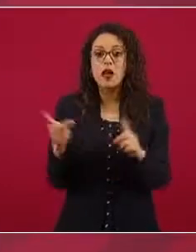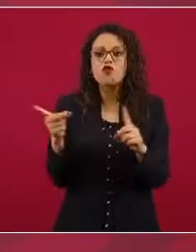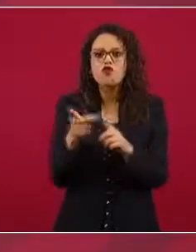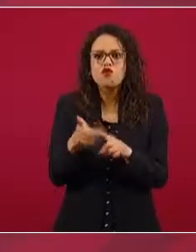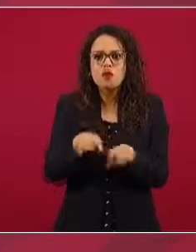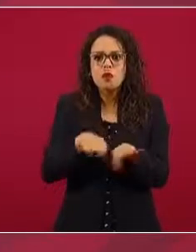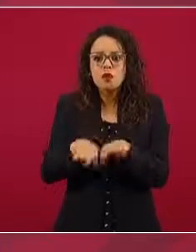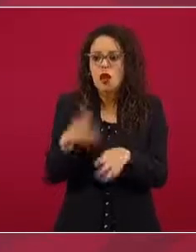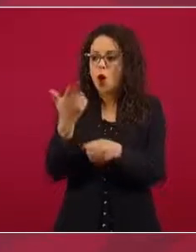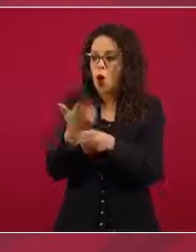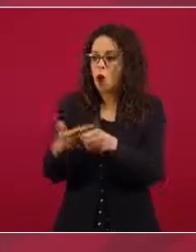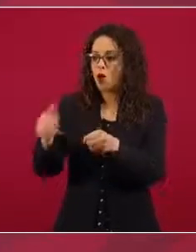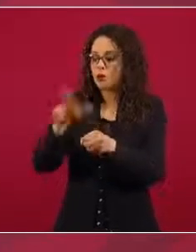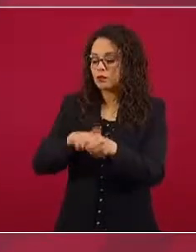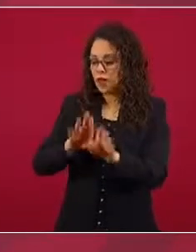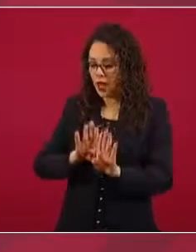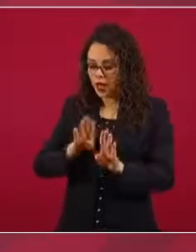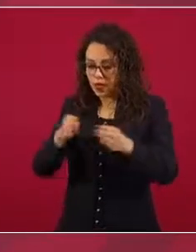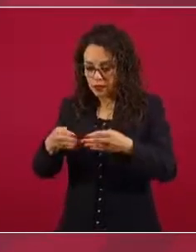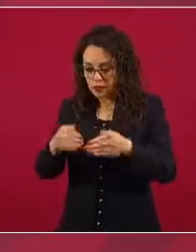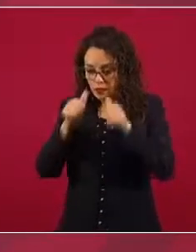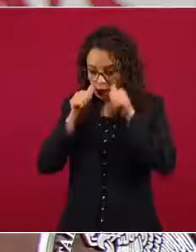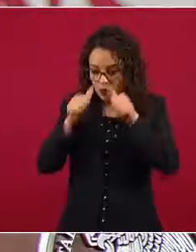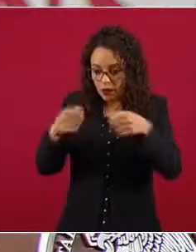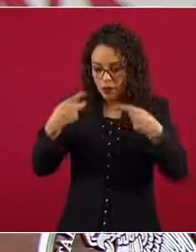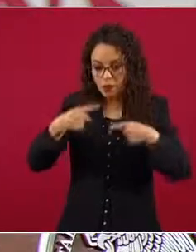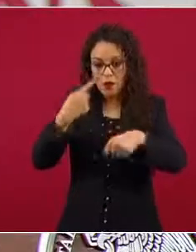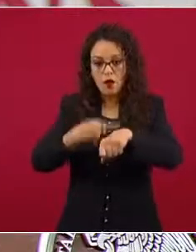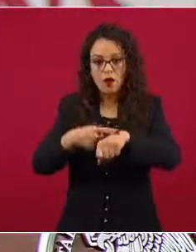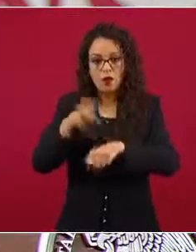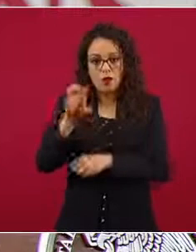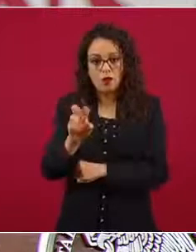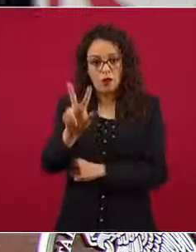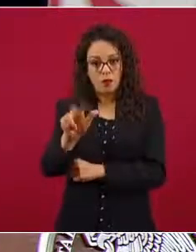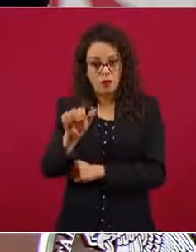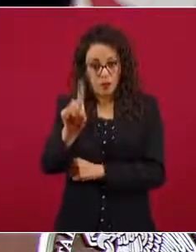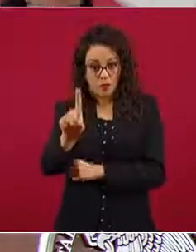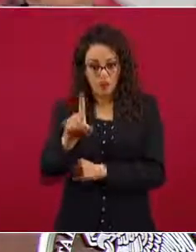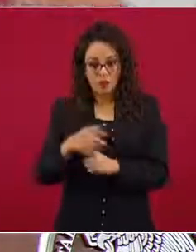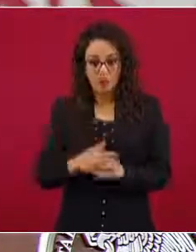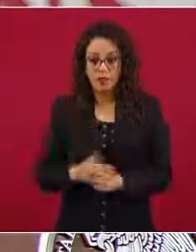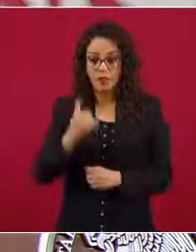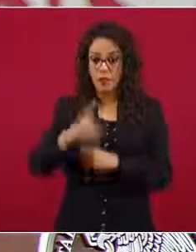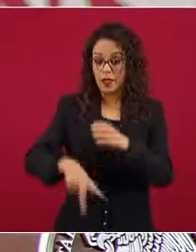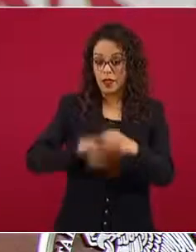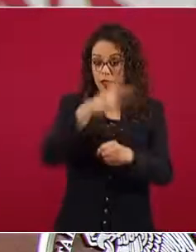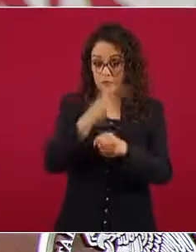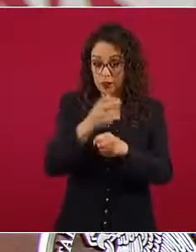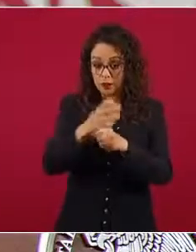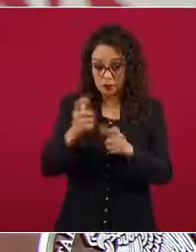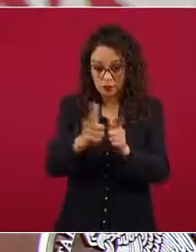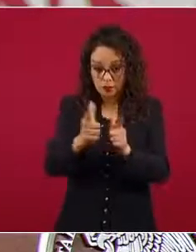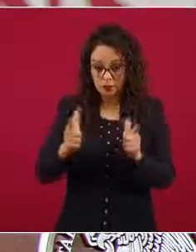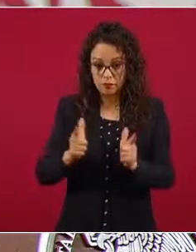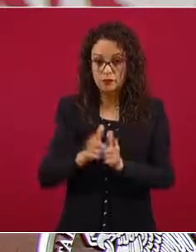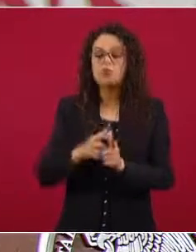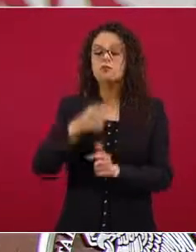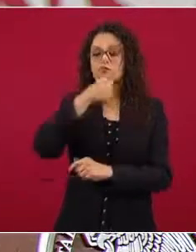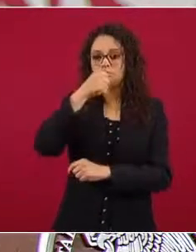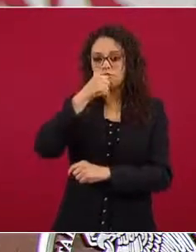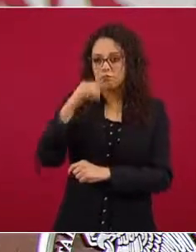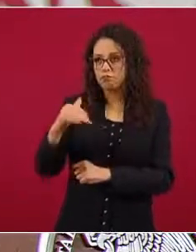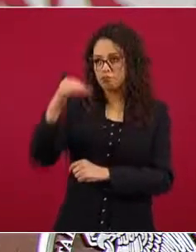y que el segundo grupo sea para adultos mayores, empezando por los de más